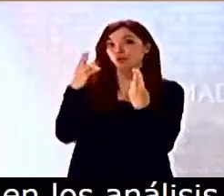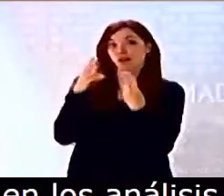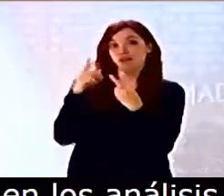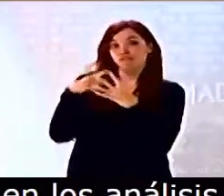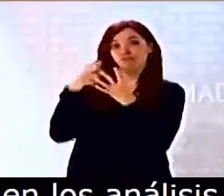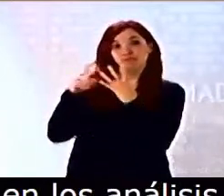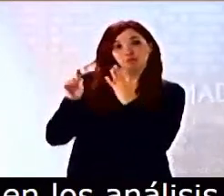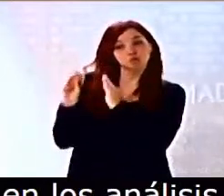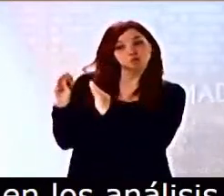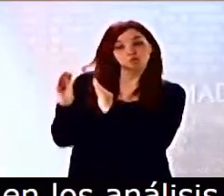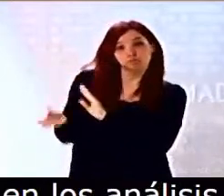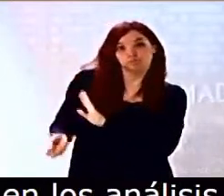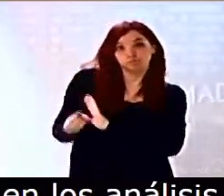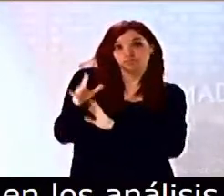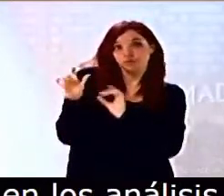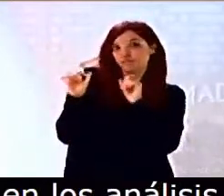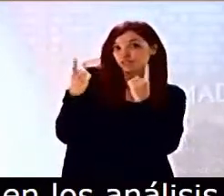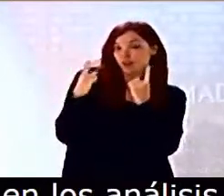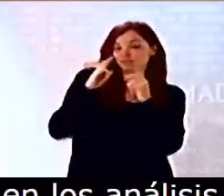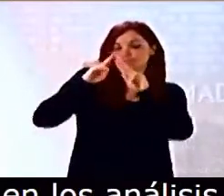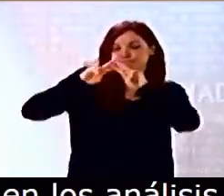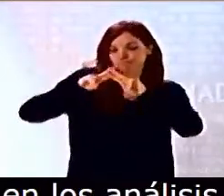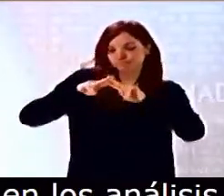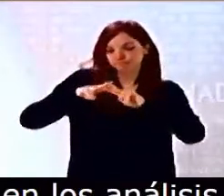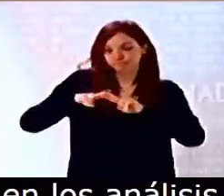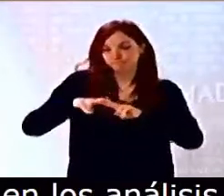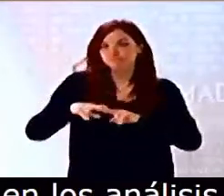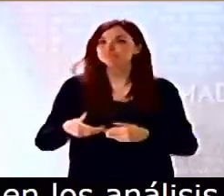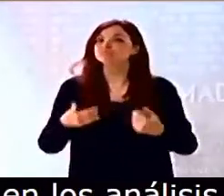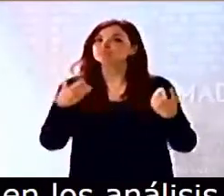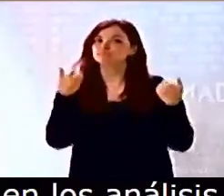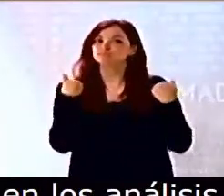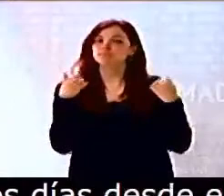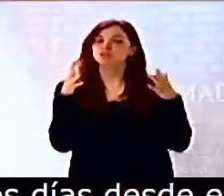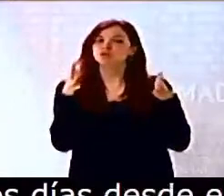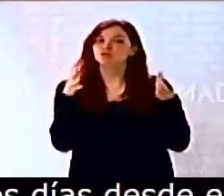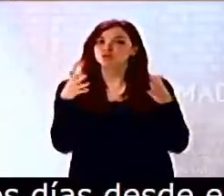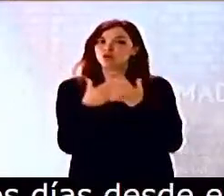durante estos días, desde el Consejo de Gobierno para acá,